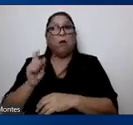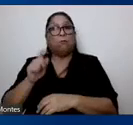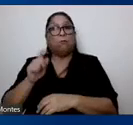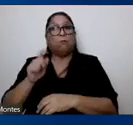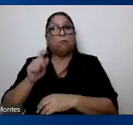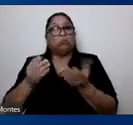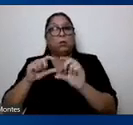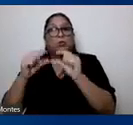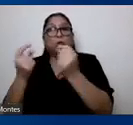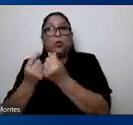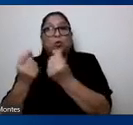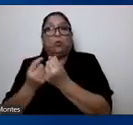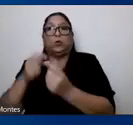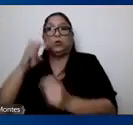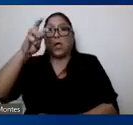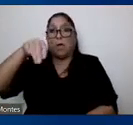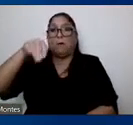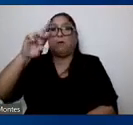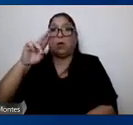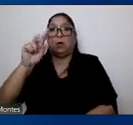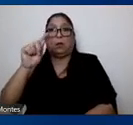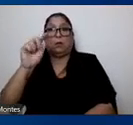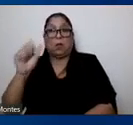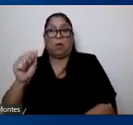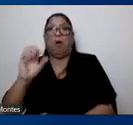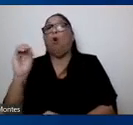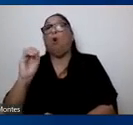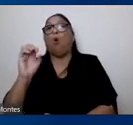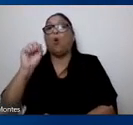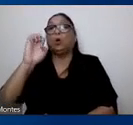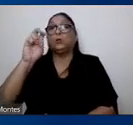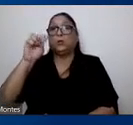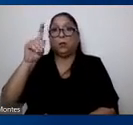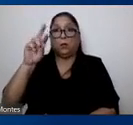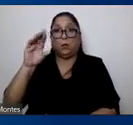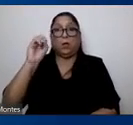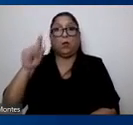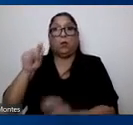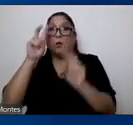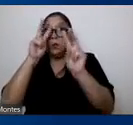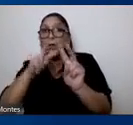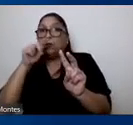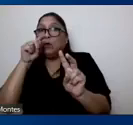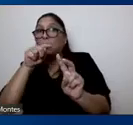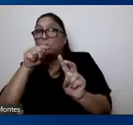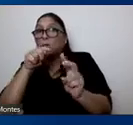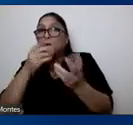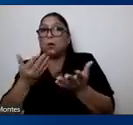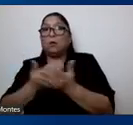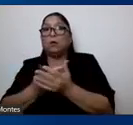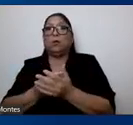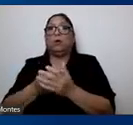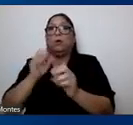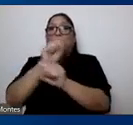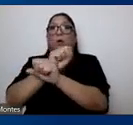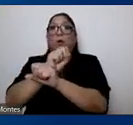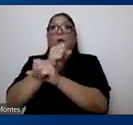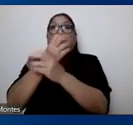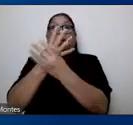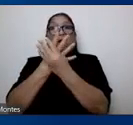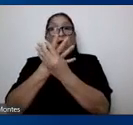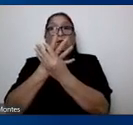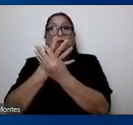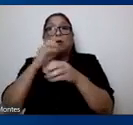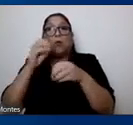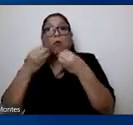subversivos, tanto como el MRTA como Sendero Luminoso. Aquí estamos viendo pues las cárceles, cómo estaban